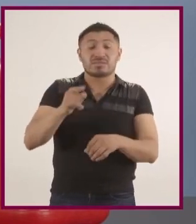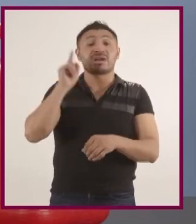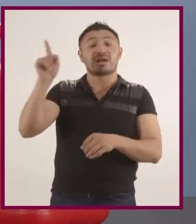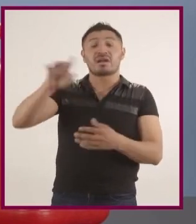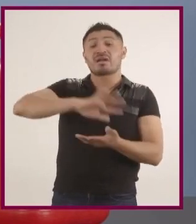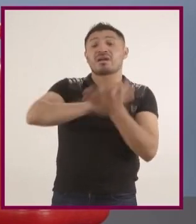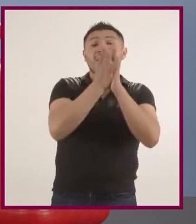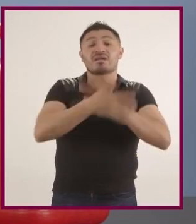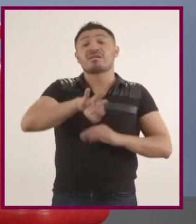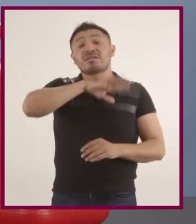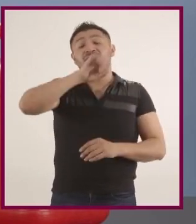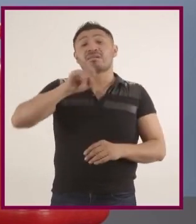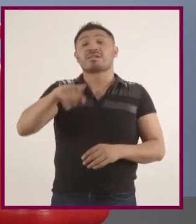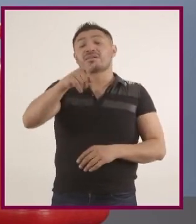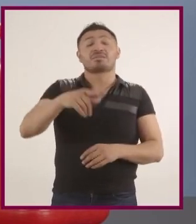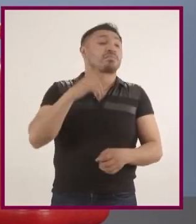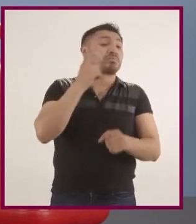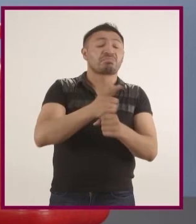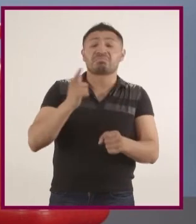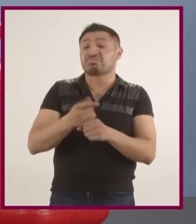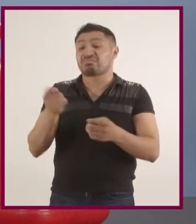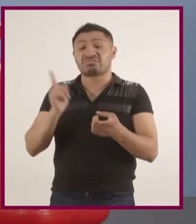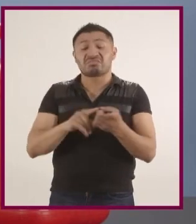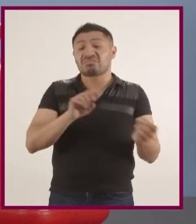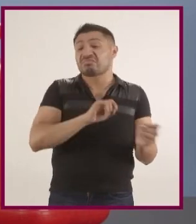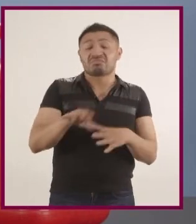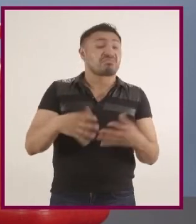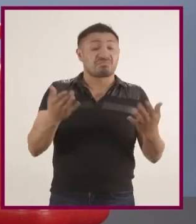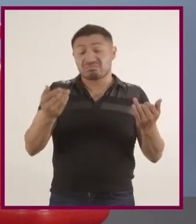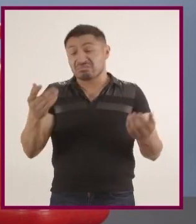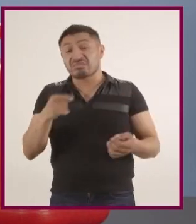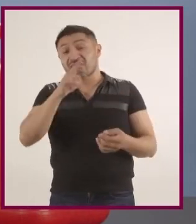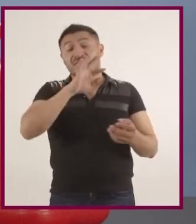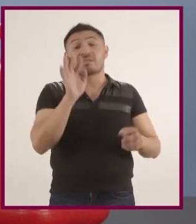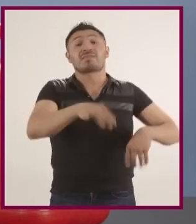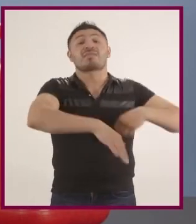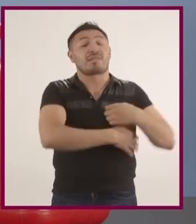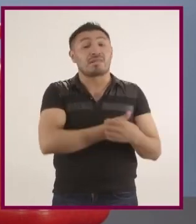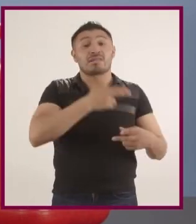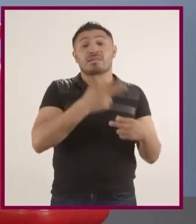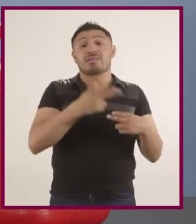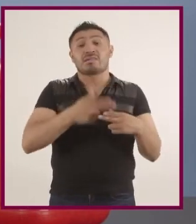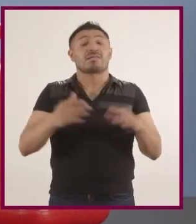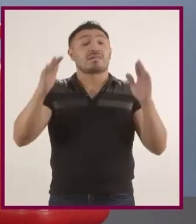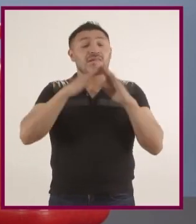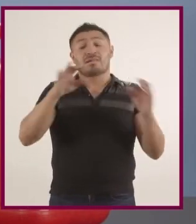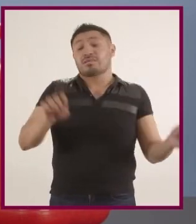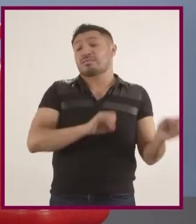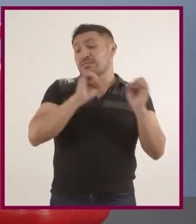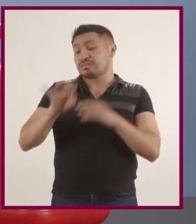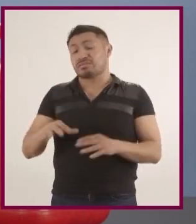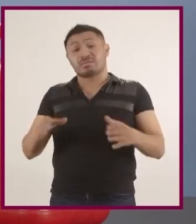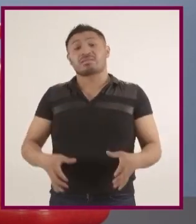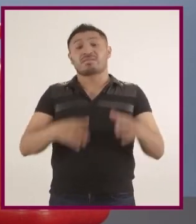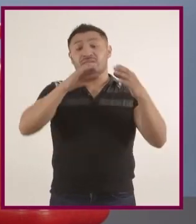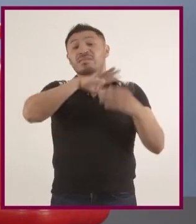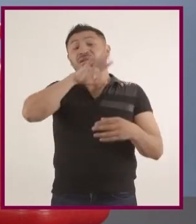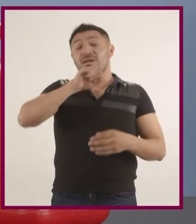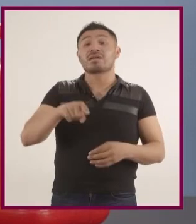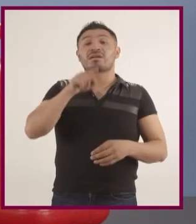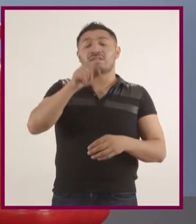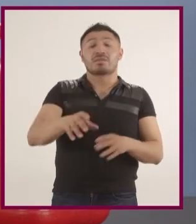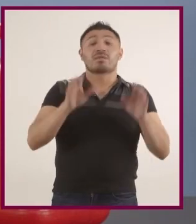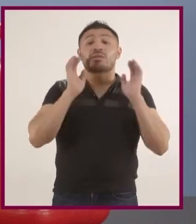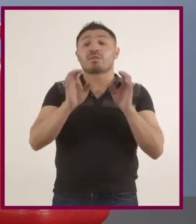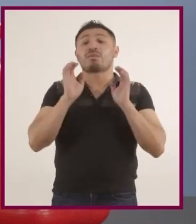convierten en basura si no encuentras donde desecharlos recogerlos y llevarlos contigo hasta que los puedas depositar en un basurero ten precaución si